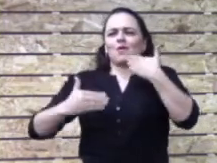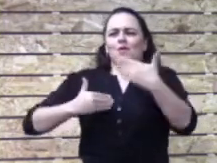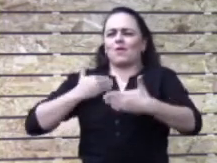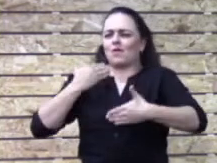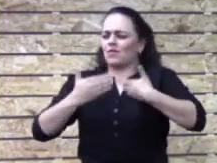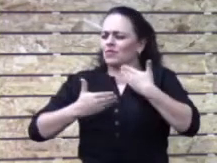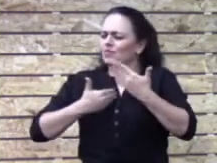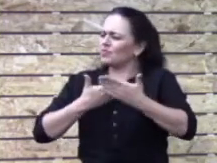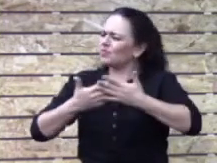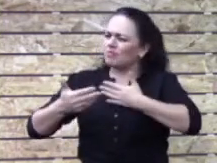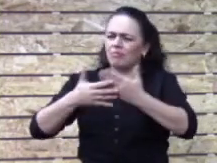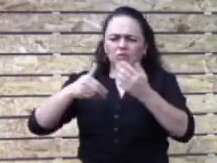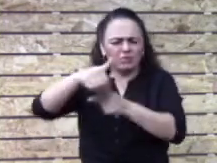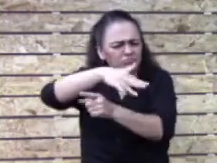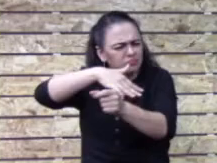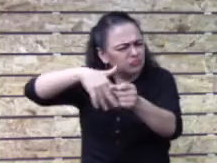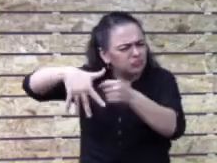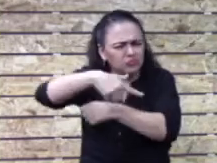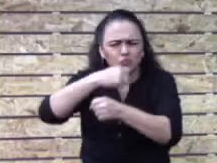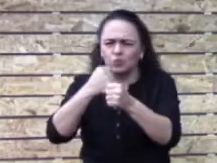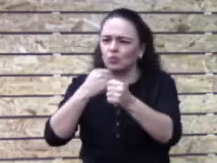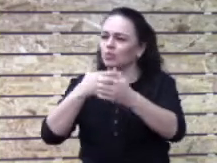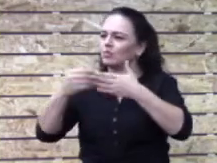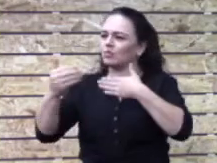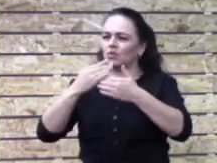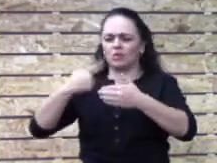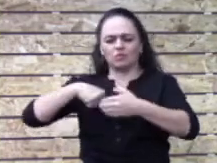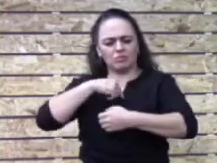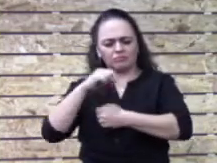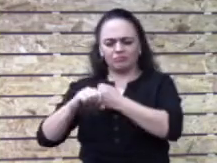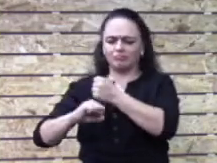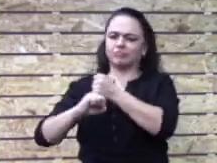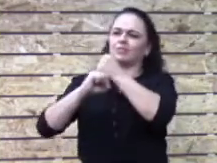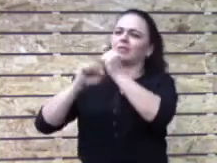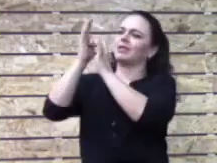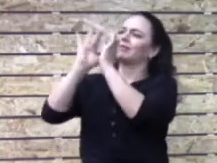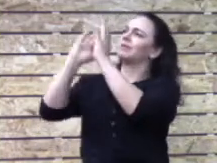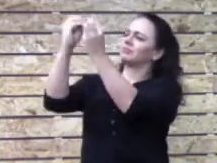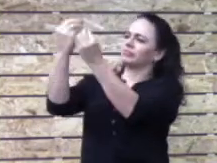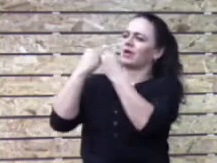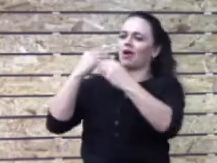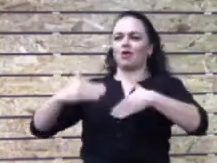en medio de estas pruebas. Lea conmigo la palabra del Señor.